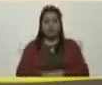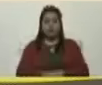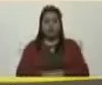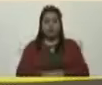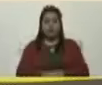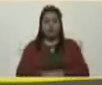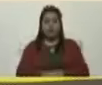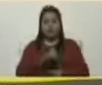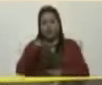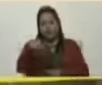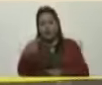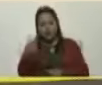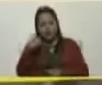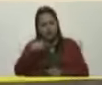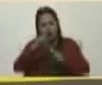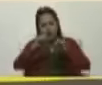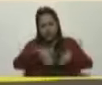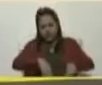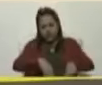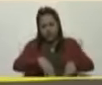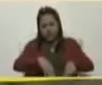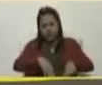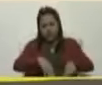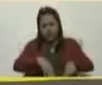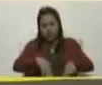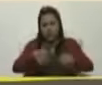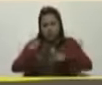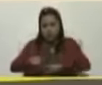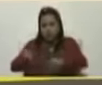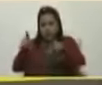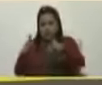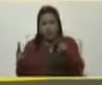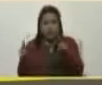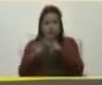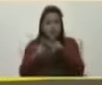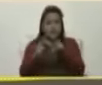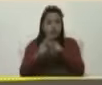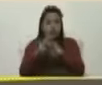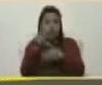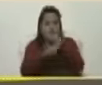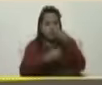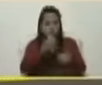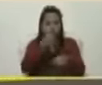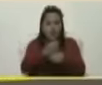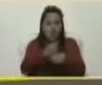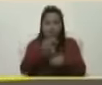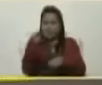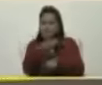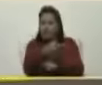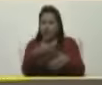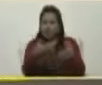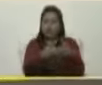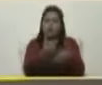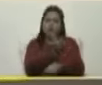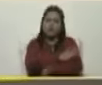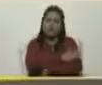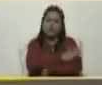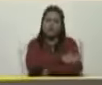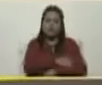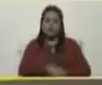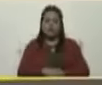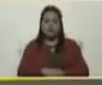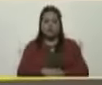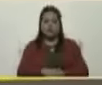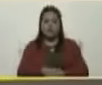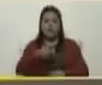que ir y tuve la oportunidad de conocer cómo actúa esta gente. Y hoy